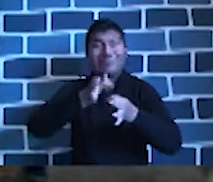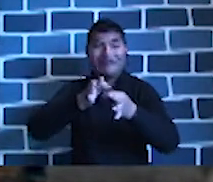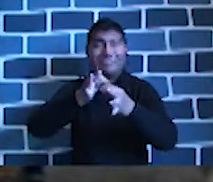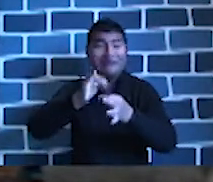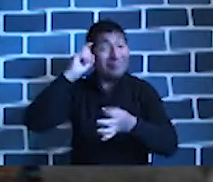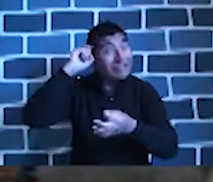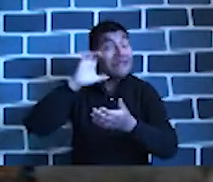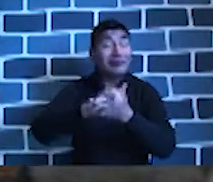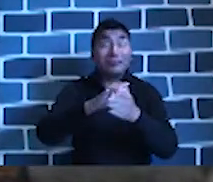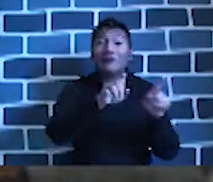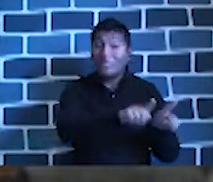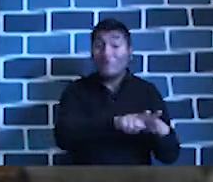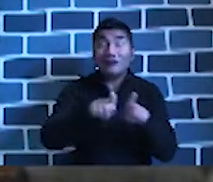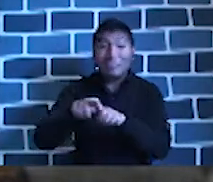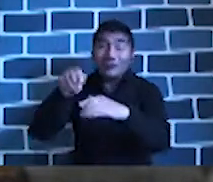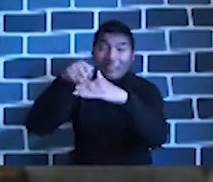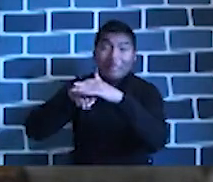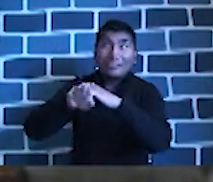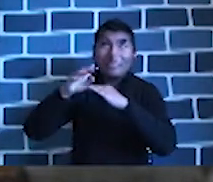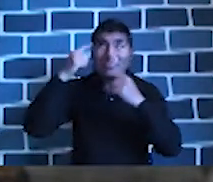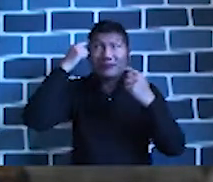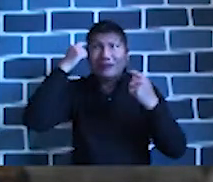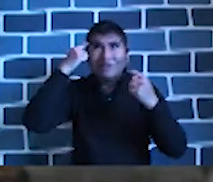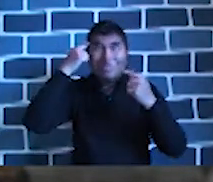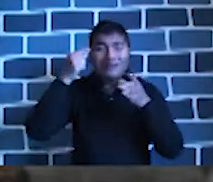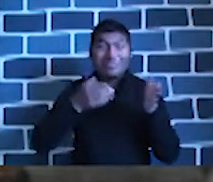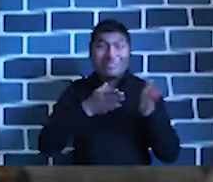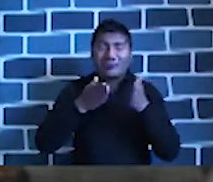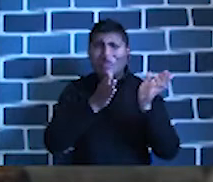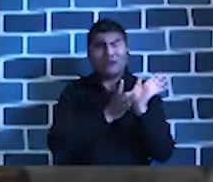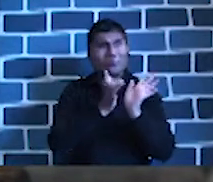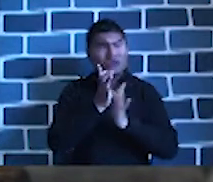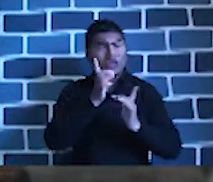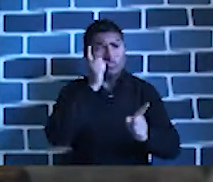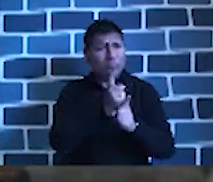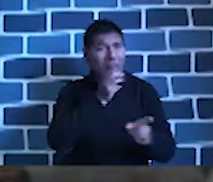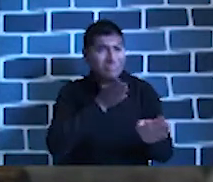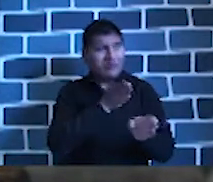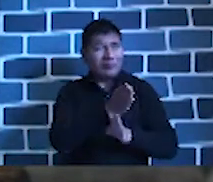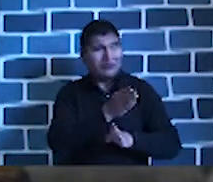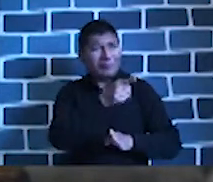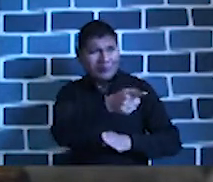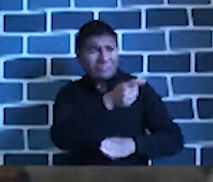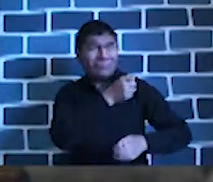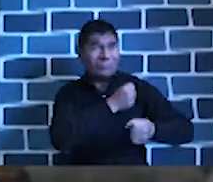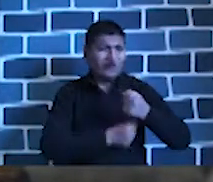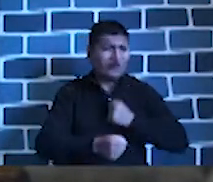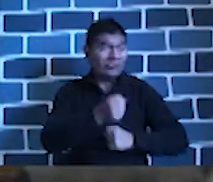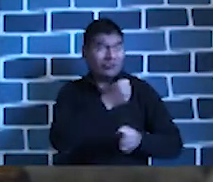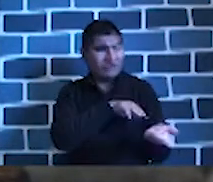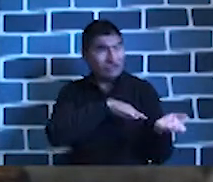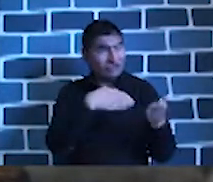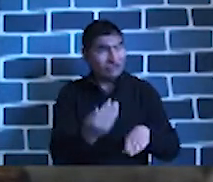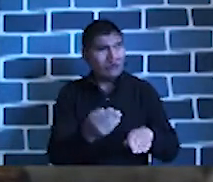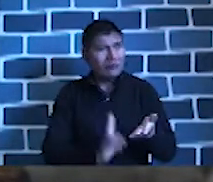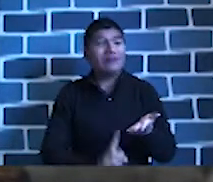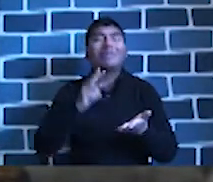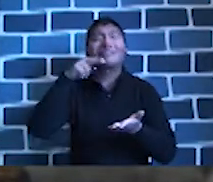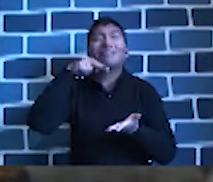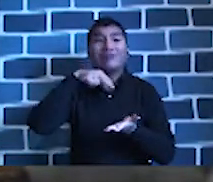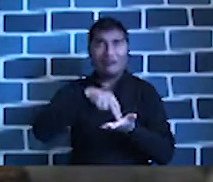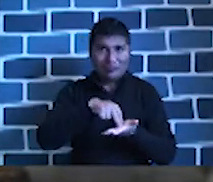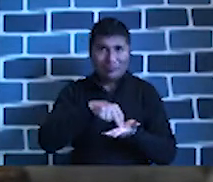Creer, pero también es entrar en la lógica, en el camino de Jesús, que es el camino de la pasión, de la muerte y